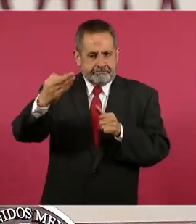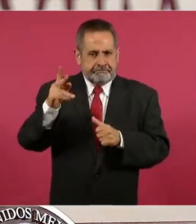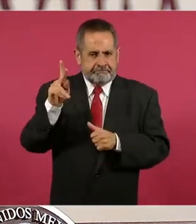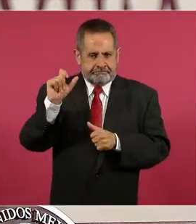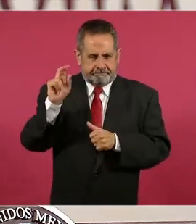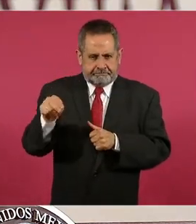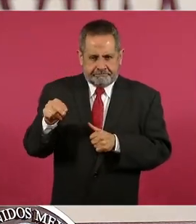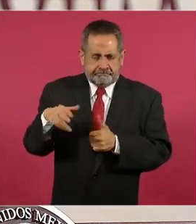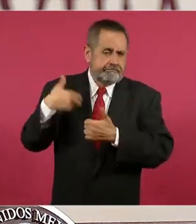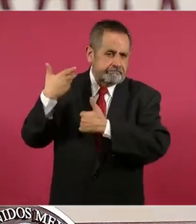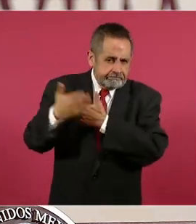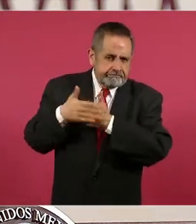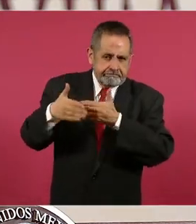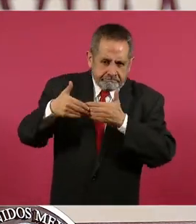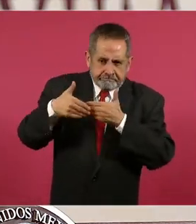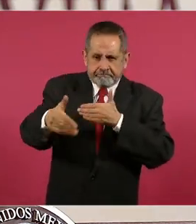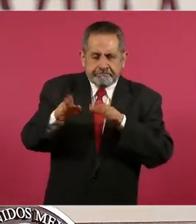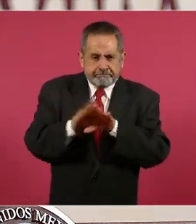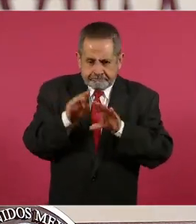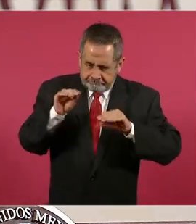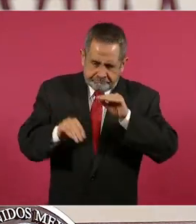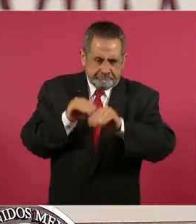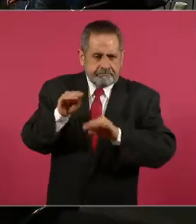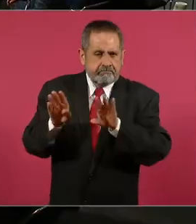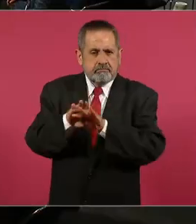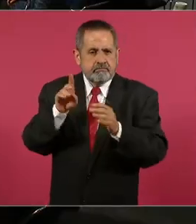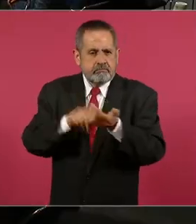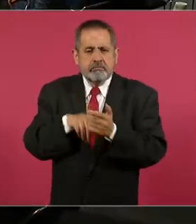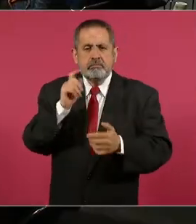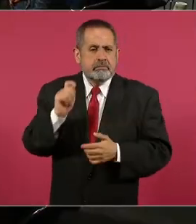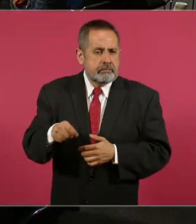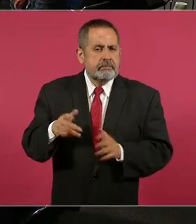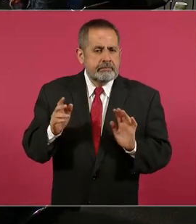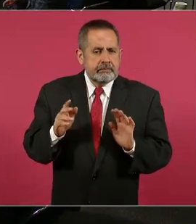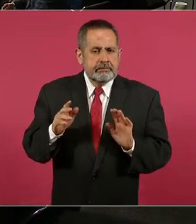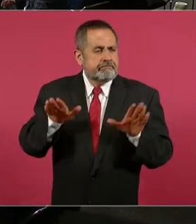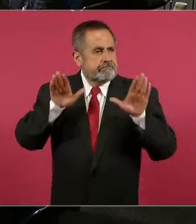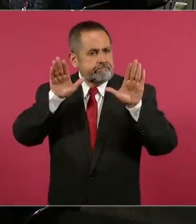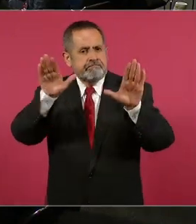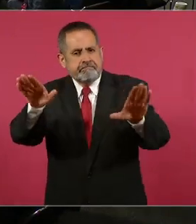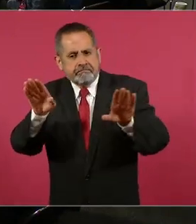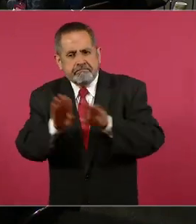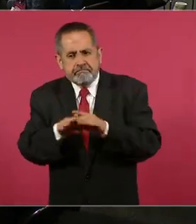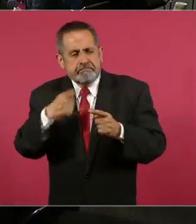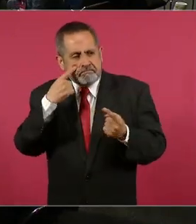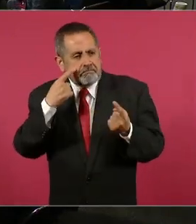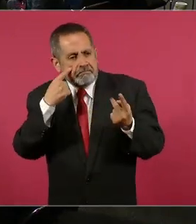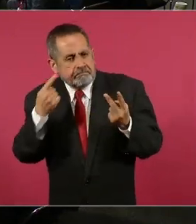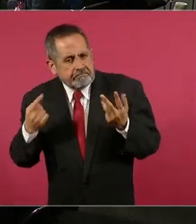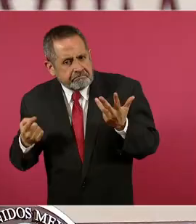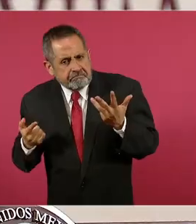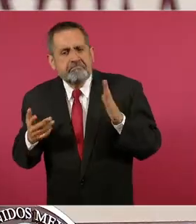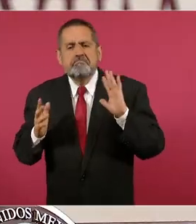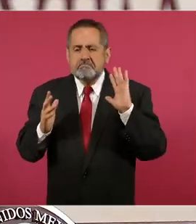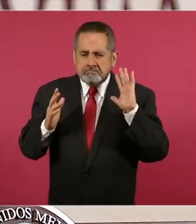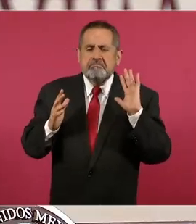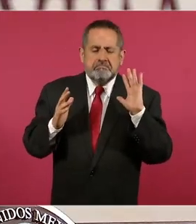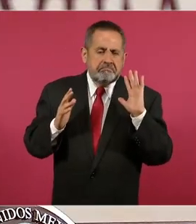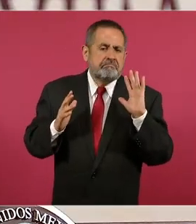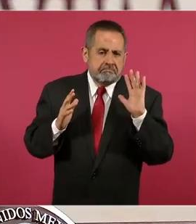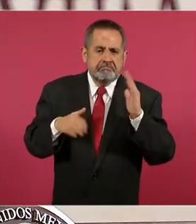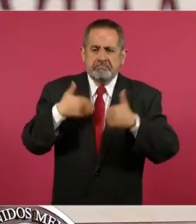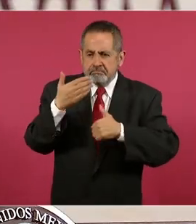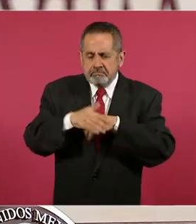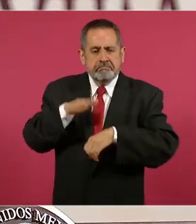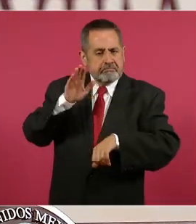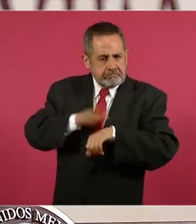y conforme vayamos viendo el comportamiento de los vuelos, pues iremos cubriendo diferentes